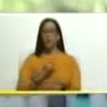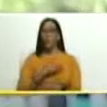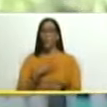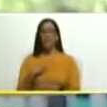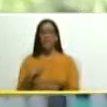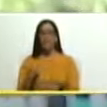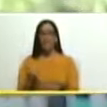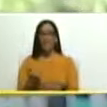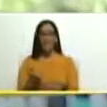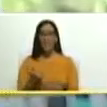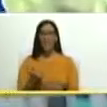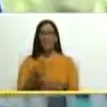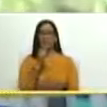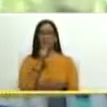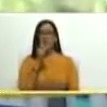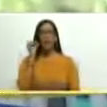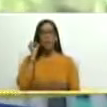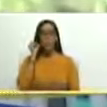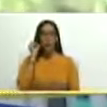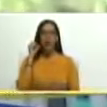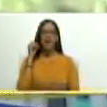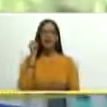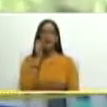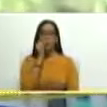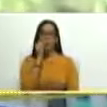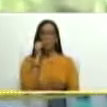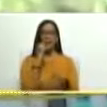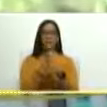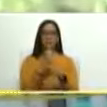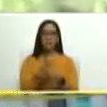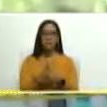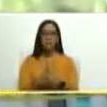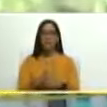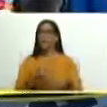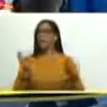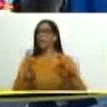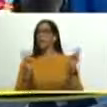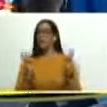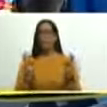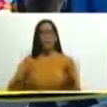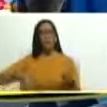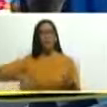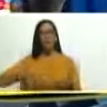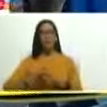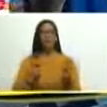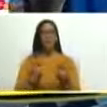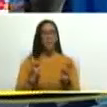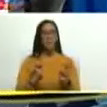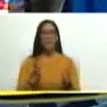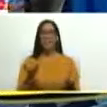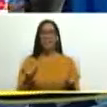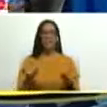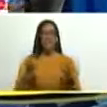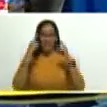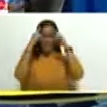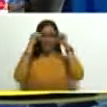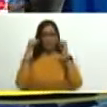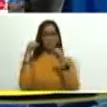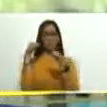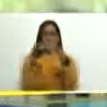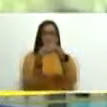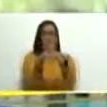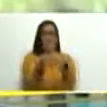al hombre de a pie, a la mujer de a pie. El tema del Esequibo no es un tema de especialista, de élite,